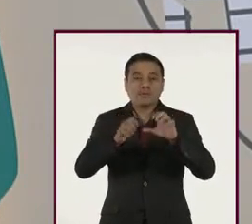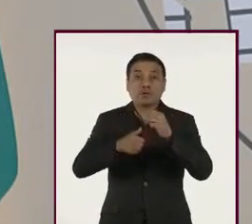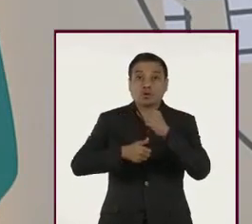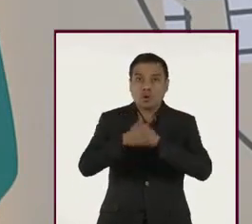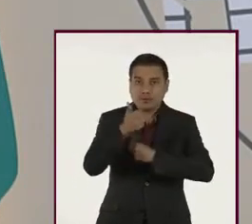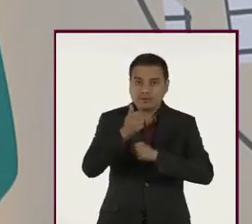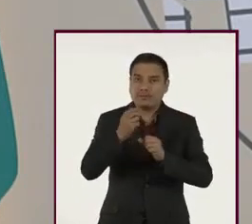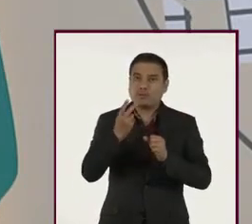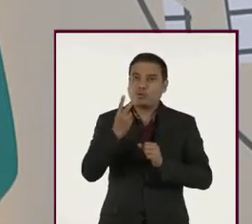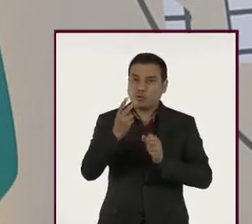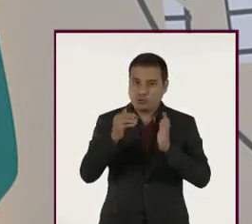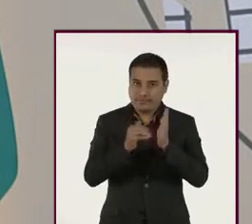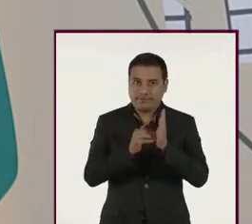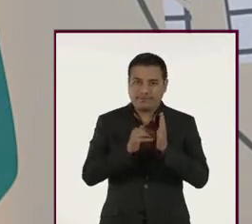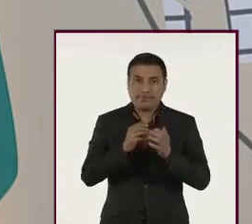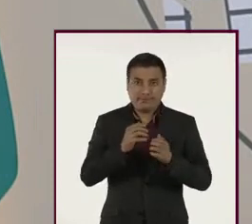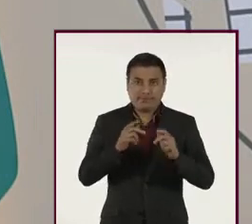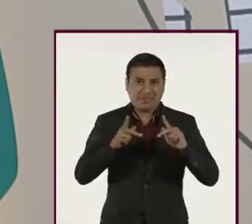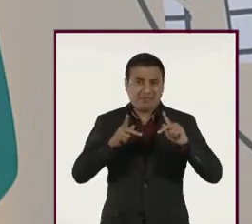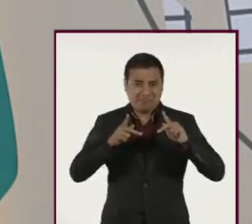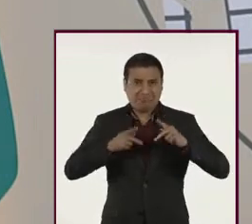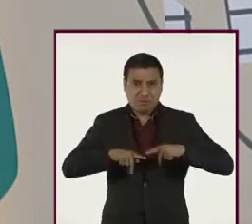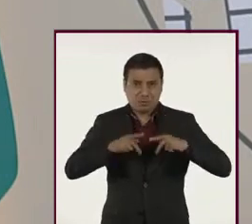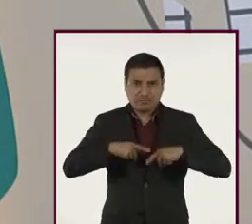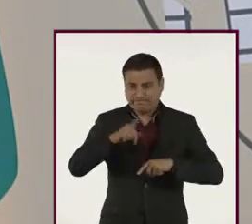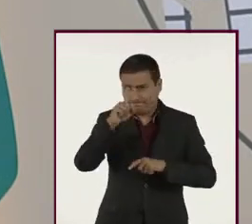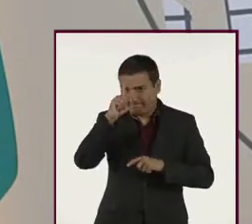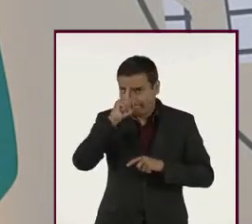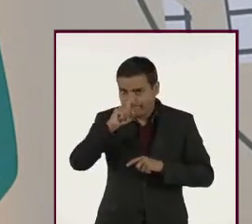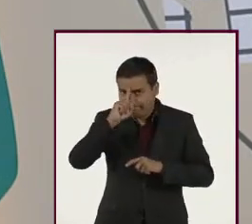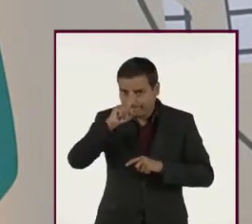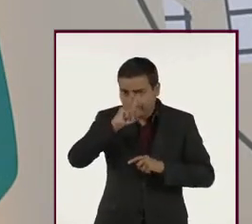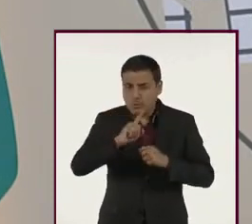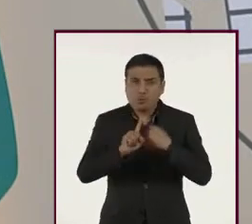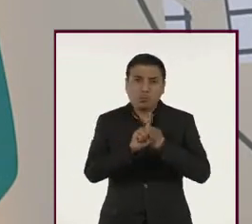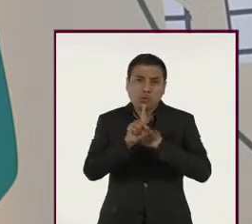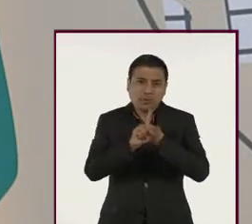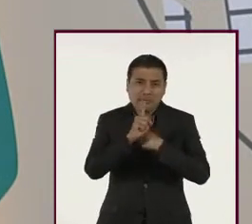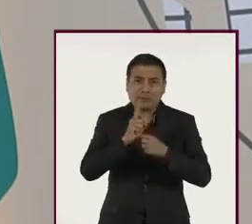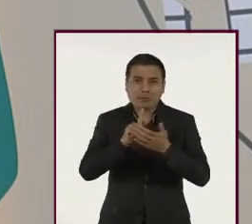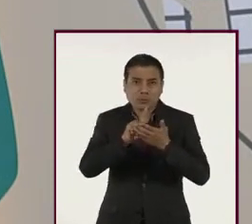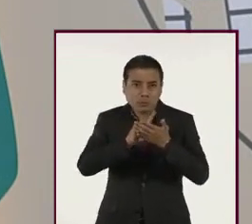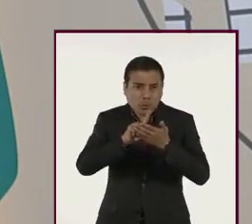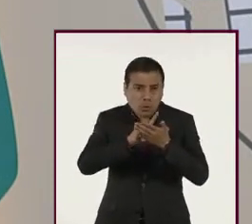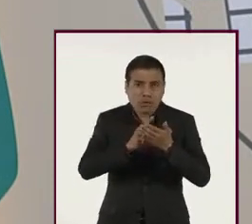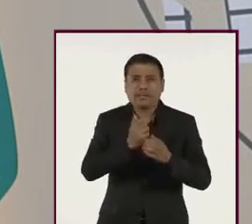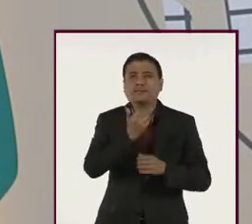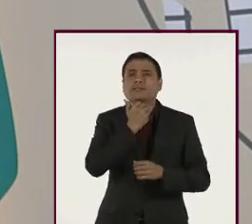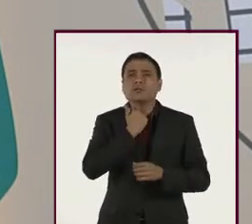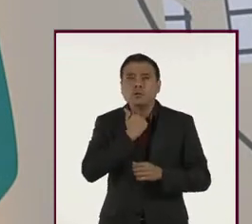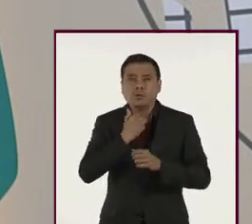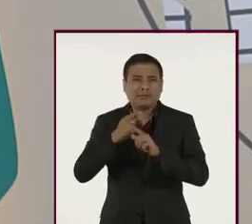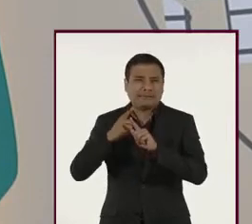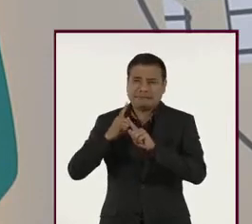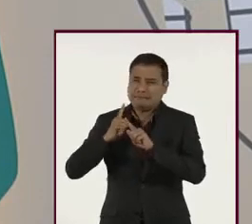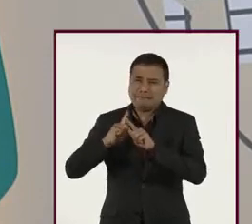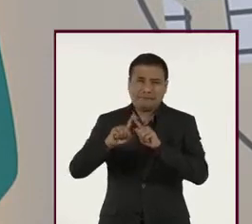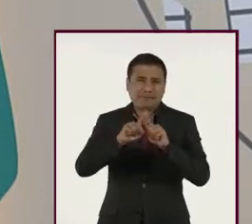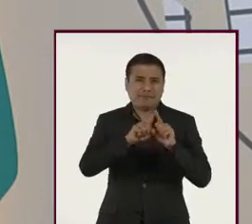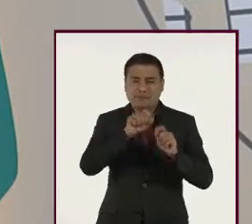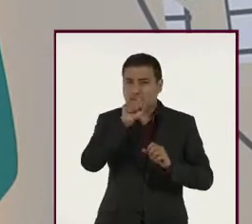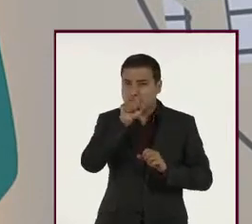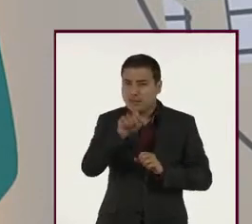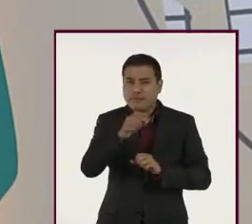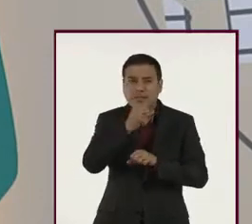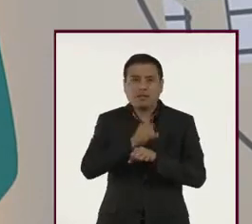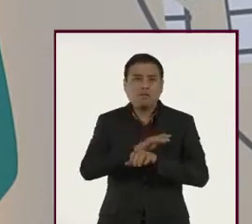800-911-2000 y van a encontrar atención personalizada en problemas asociados al consumo de drogas o sustancias psicoactivas, así como información